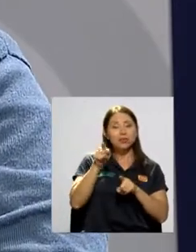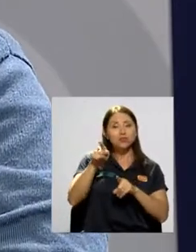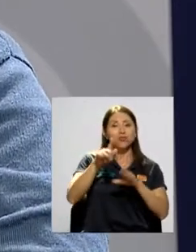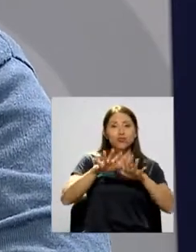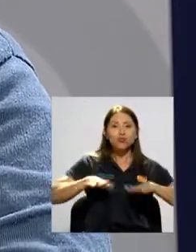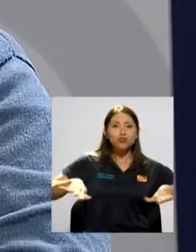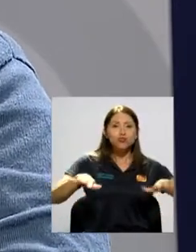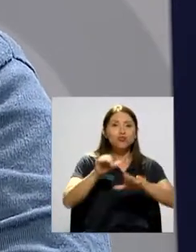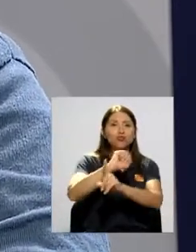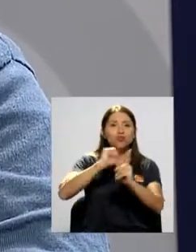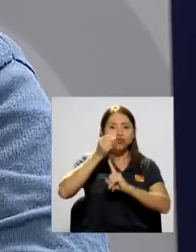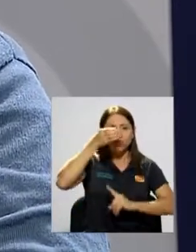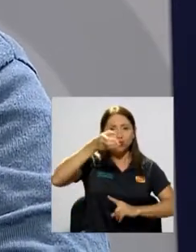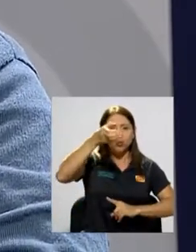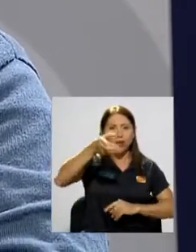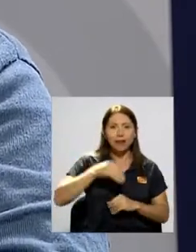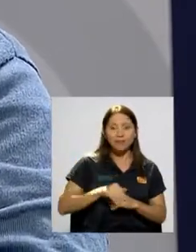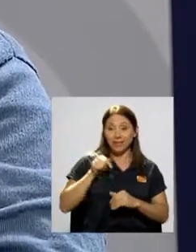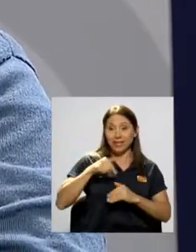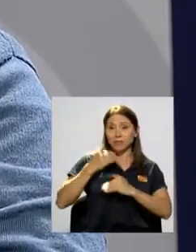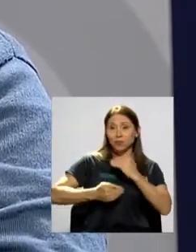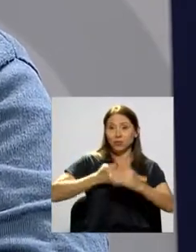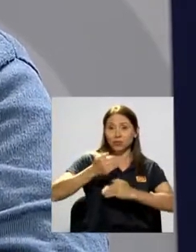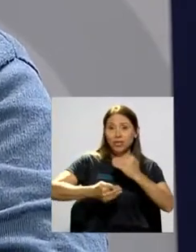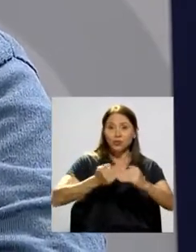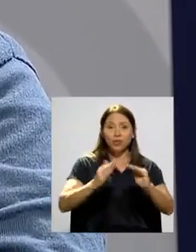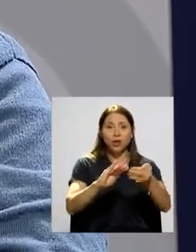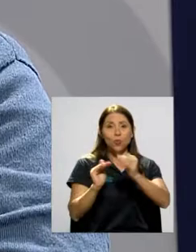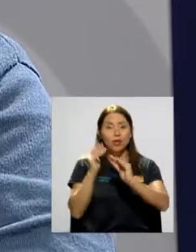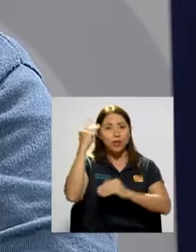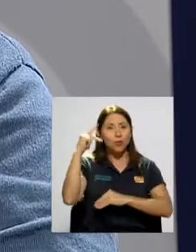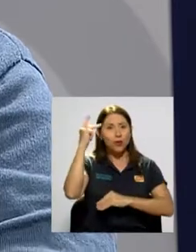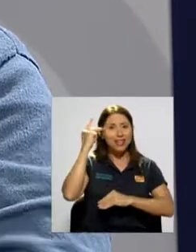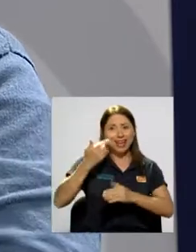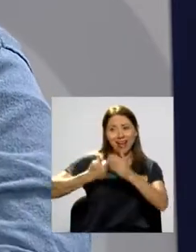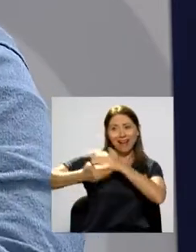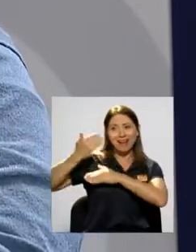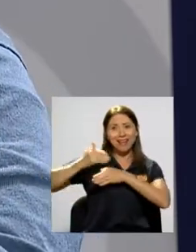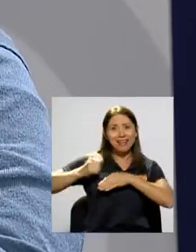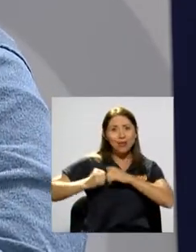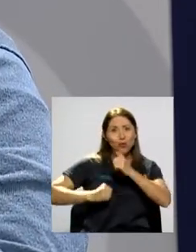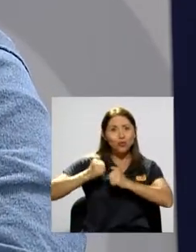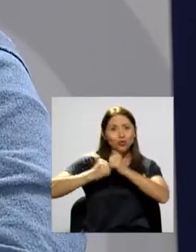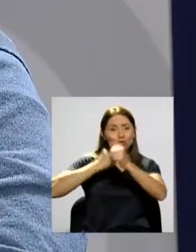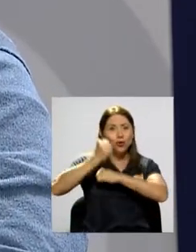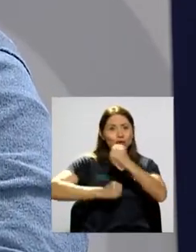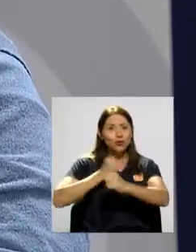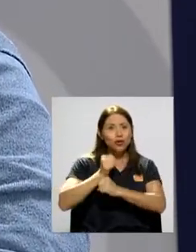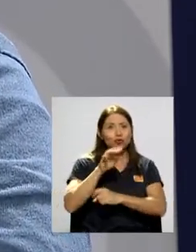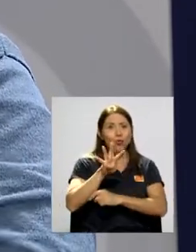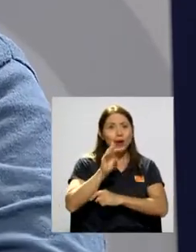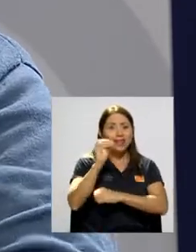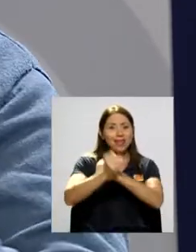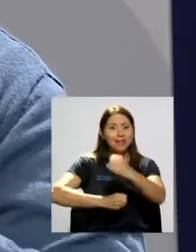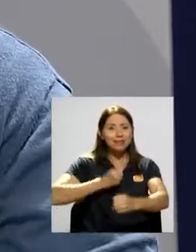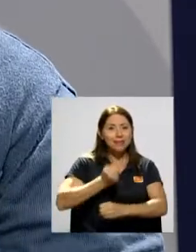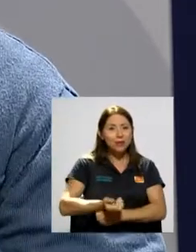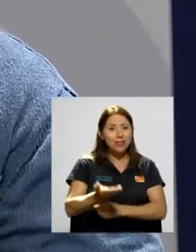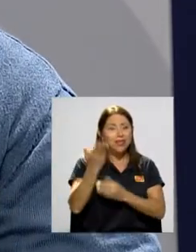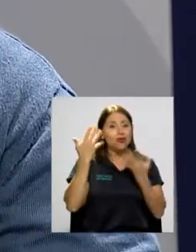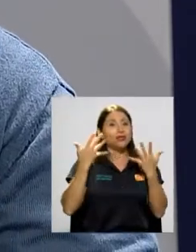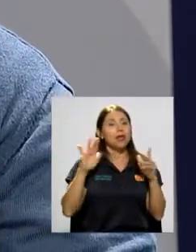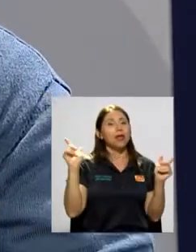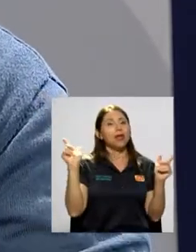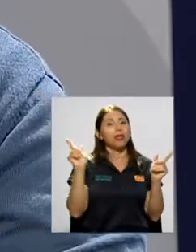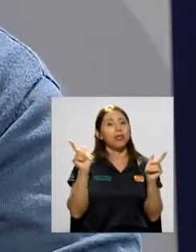sociocultural. Entonces, ese proceso de comunidad política que se construyó a partir de los años 40 del siglo anterior, me parece que está llegando a su